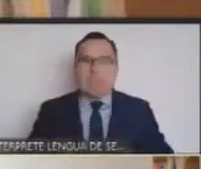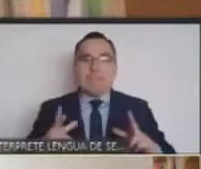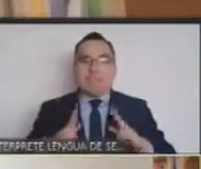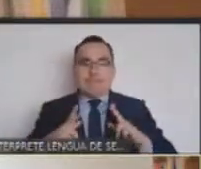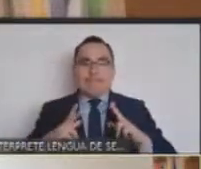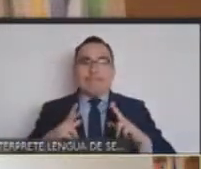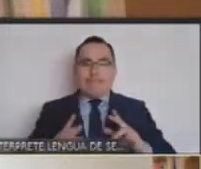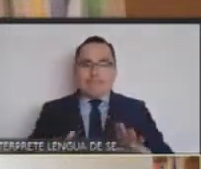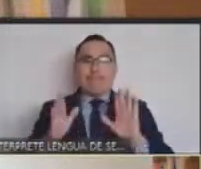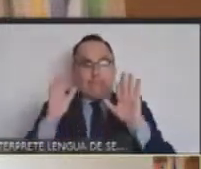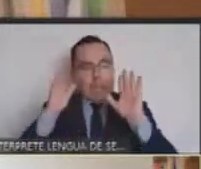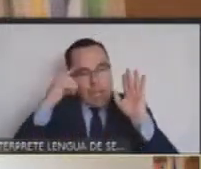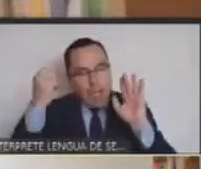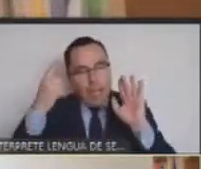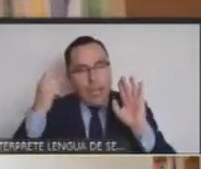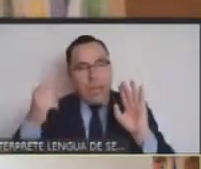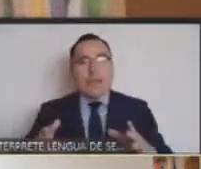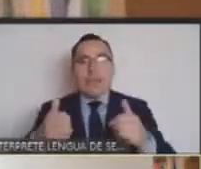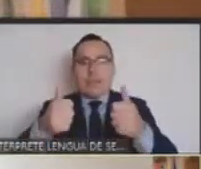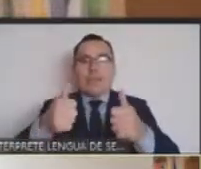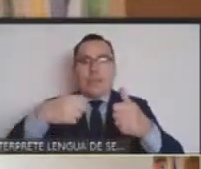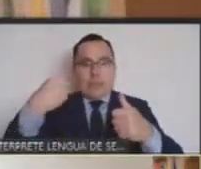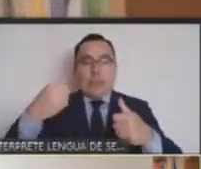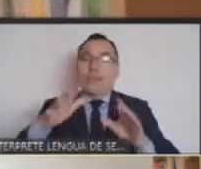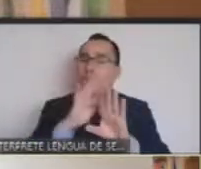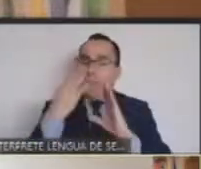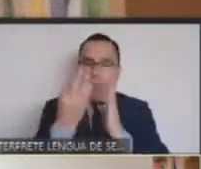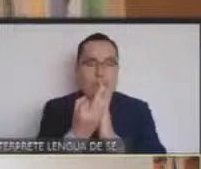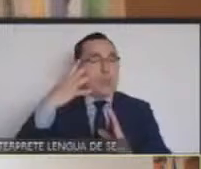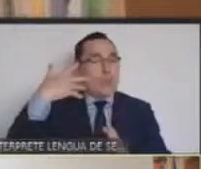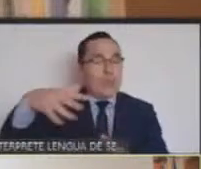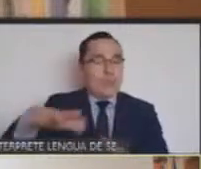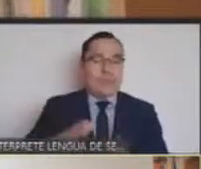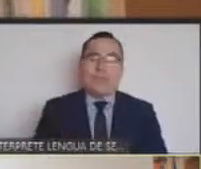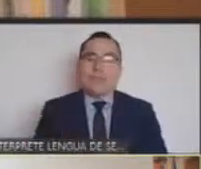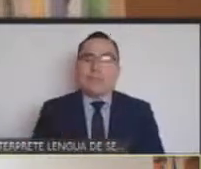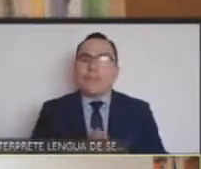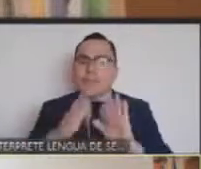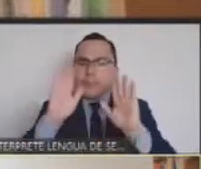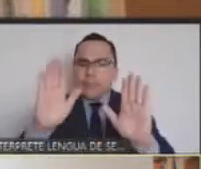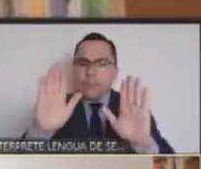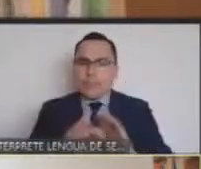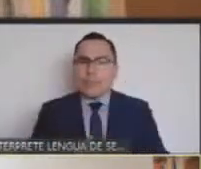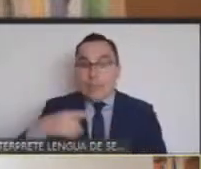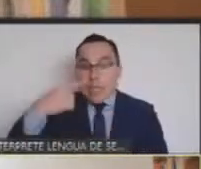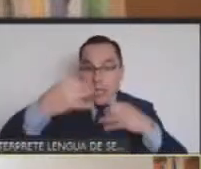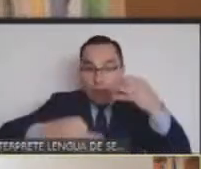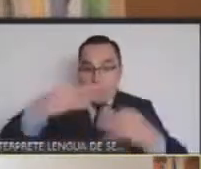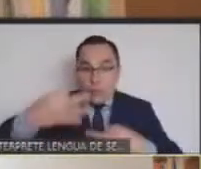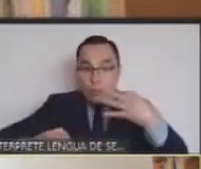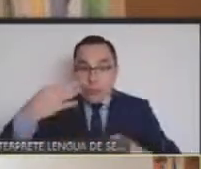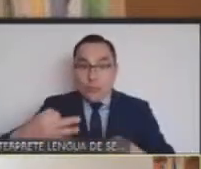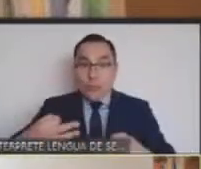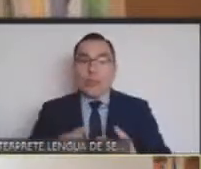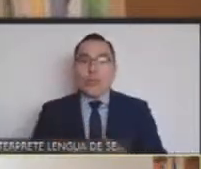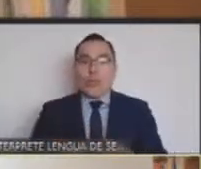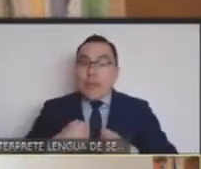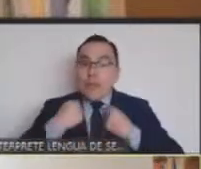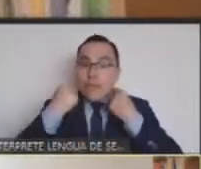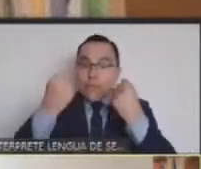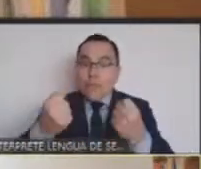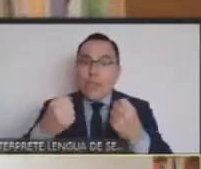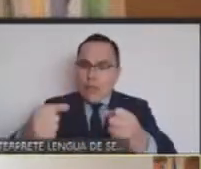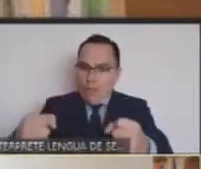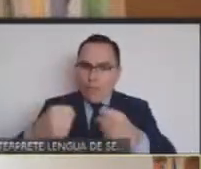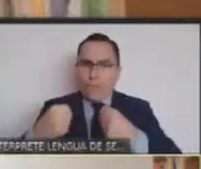y a los valores que consideran fundamentales. Entonces, en lo referente a la función judicial, con el fortalecimiento